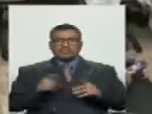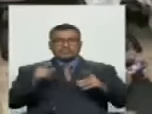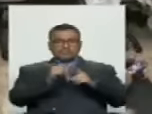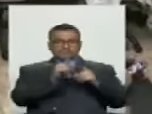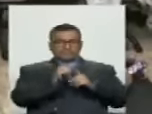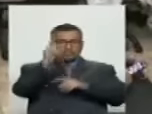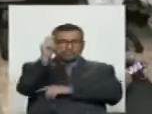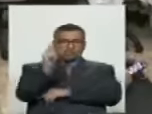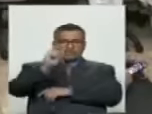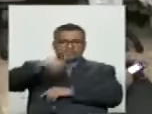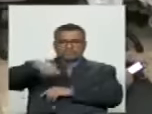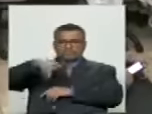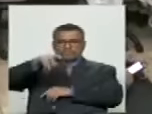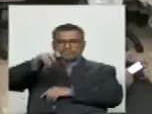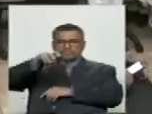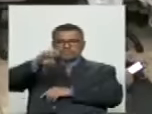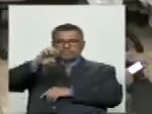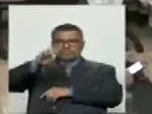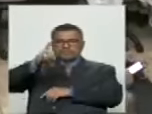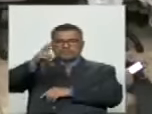Para el diputado Pedro Infante.